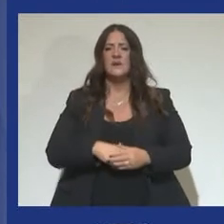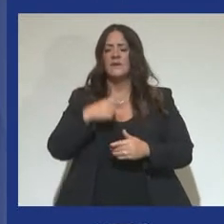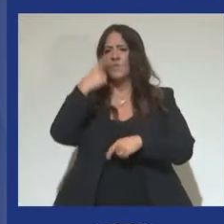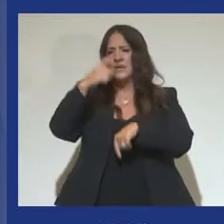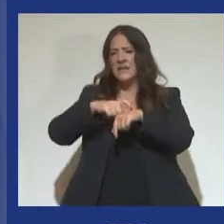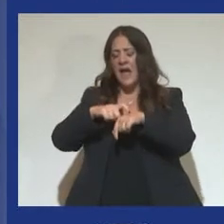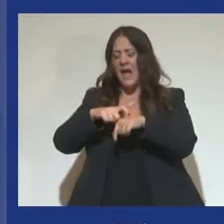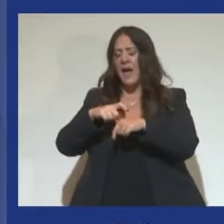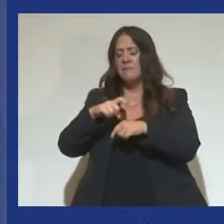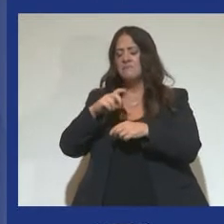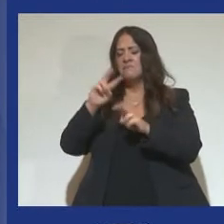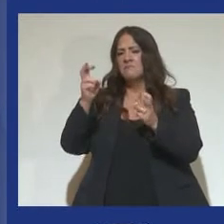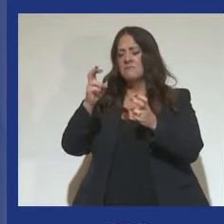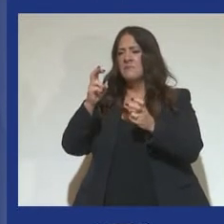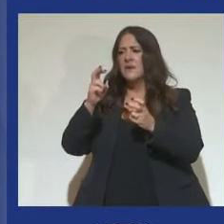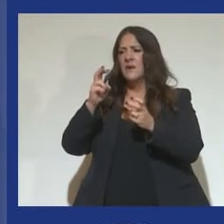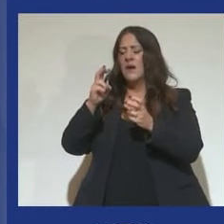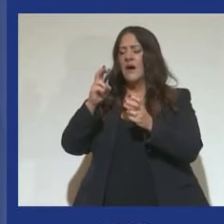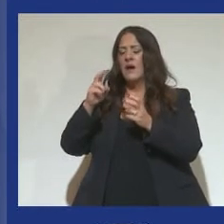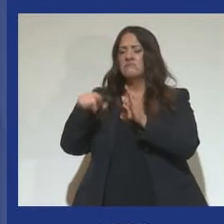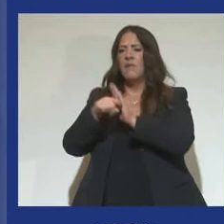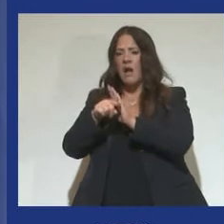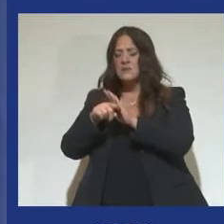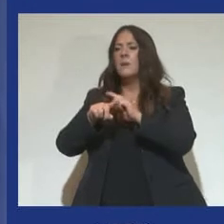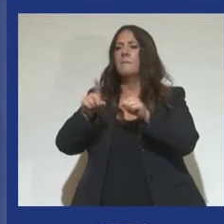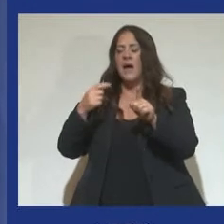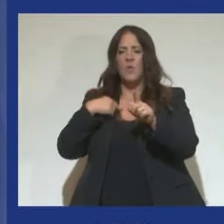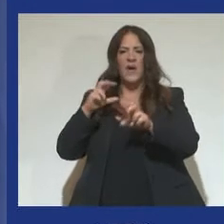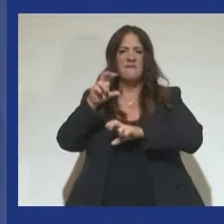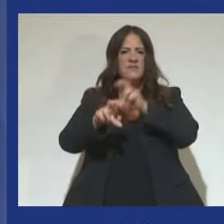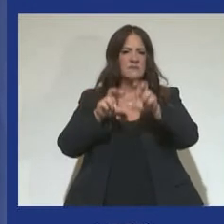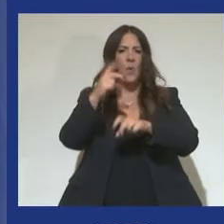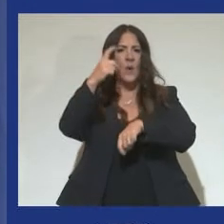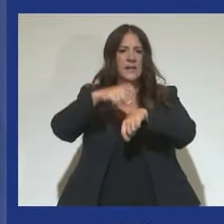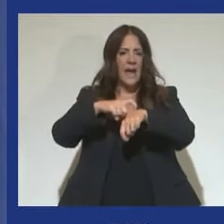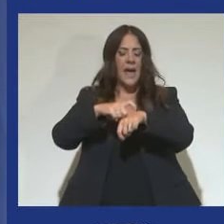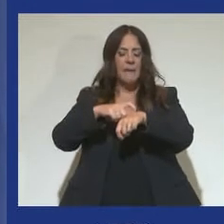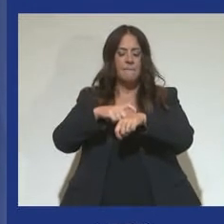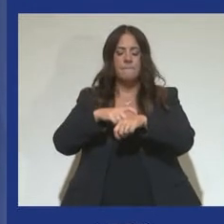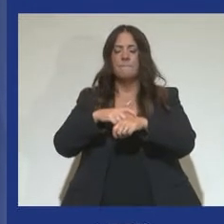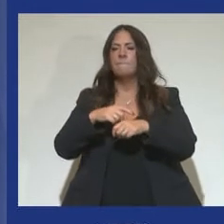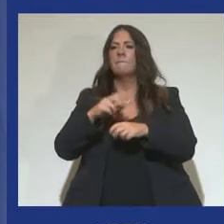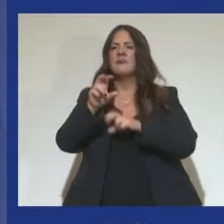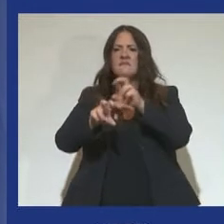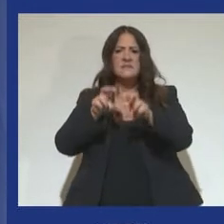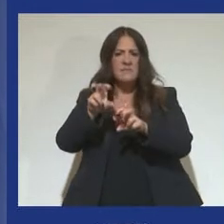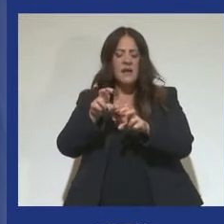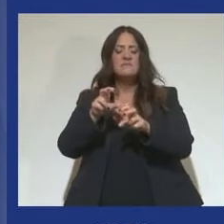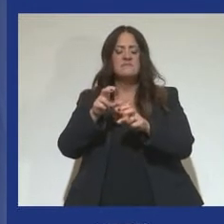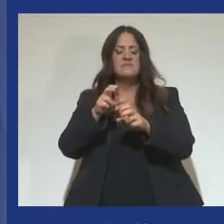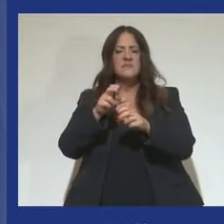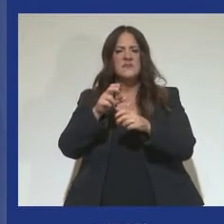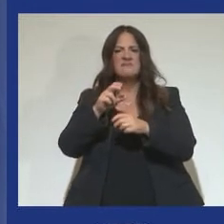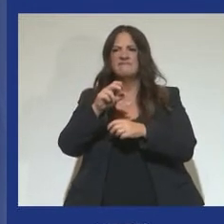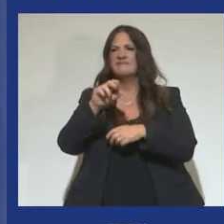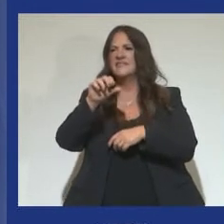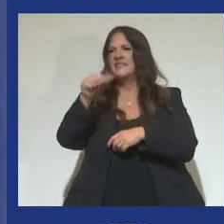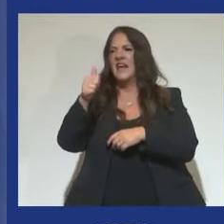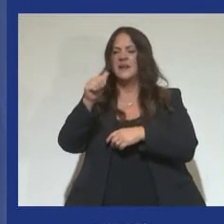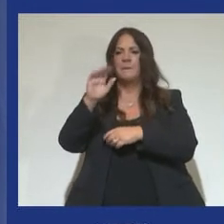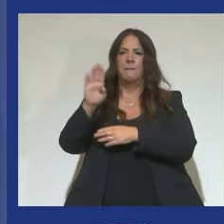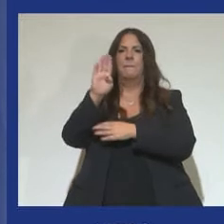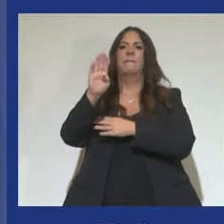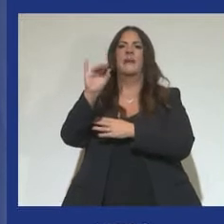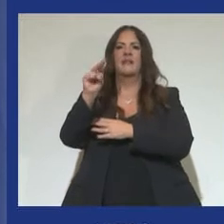consciente de que parte de este ingreso será por una sola vez si lo invertimos una sola vez también estamos invirtiendo diez mil millones de